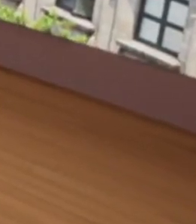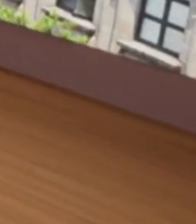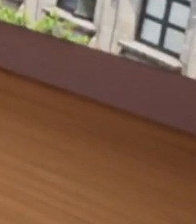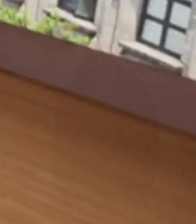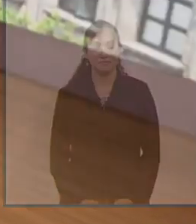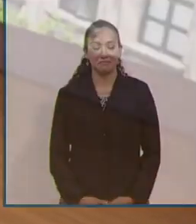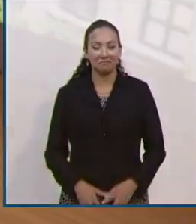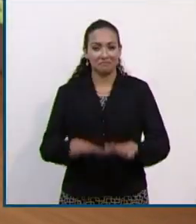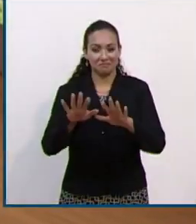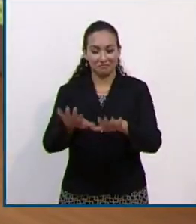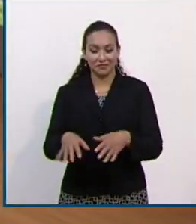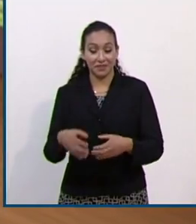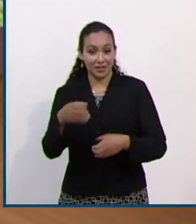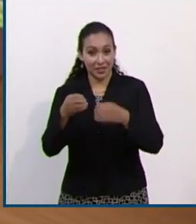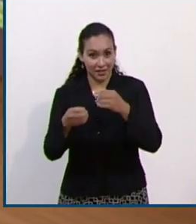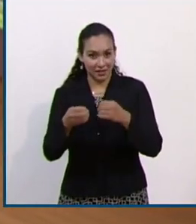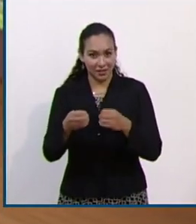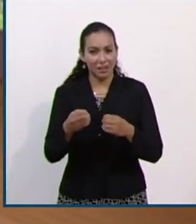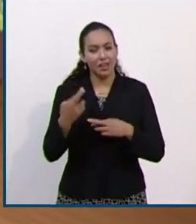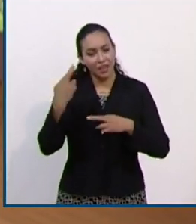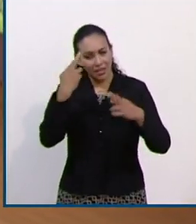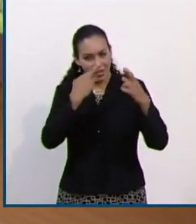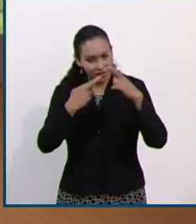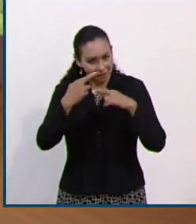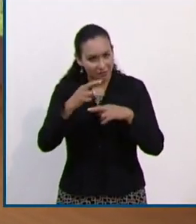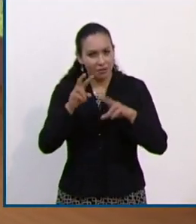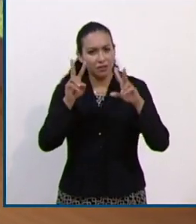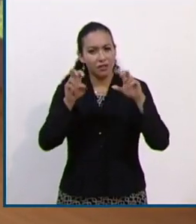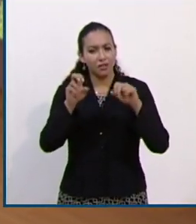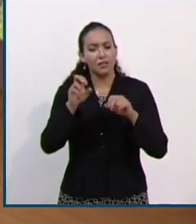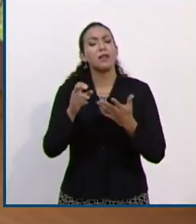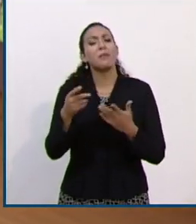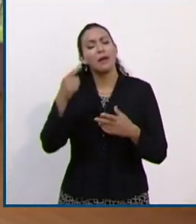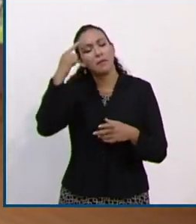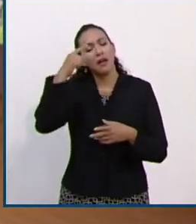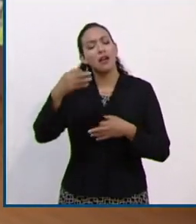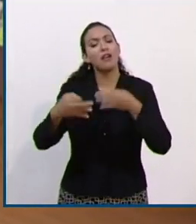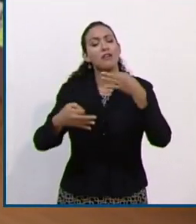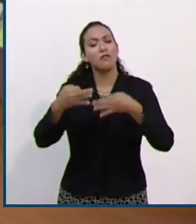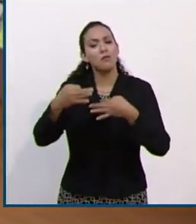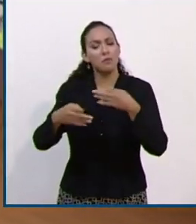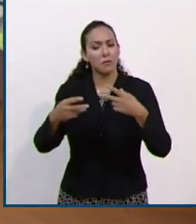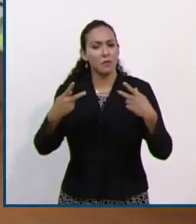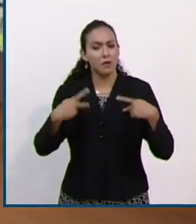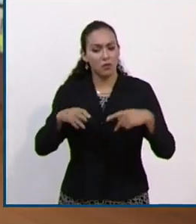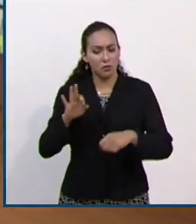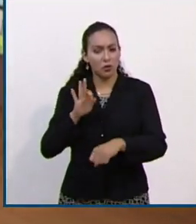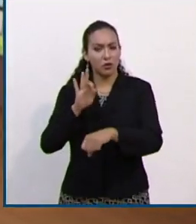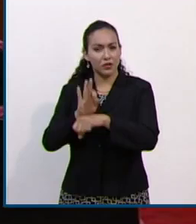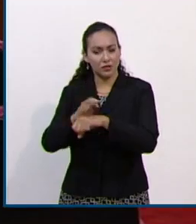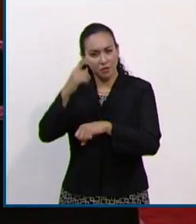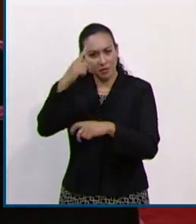El Pleno de la Corte resolvió asuntos relacionados con el fuero constitucional de servidores públicos.